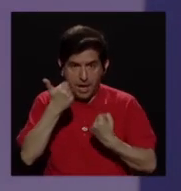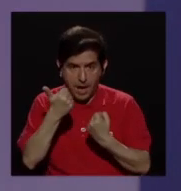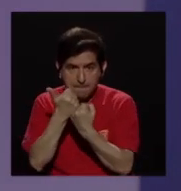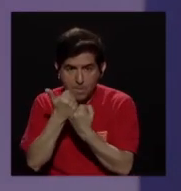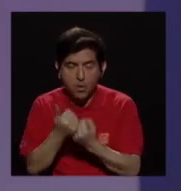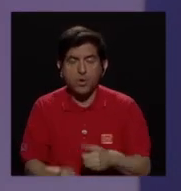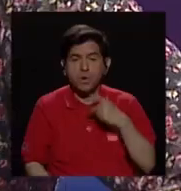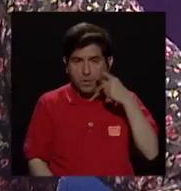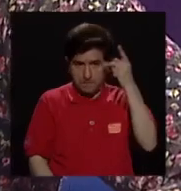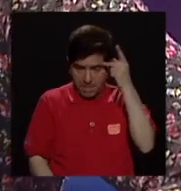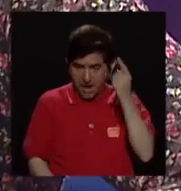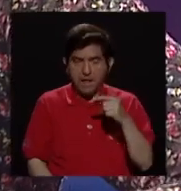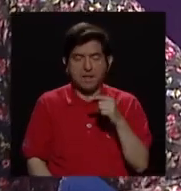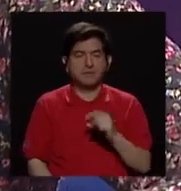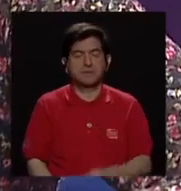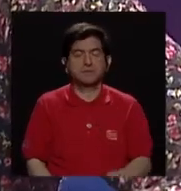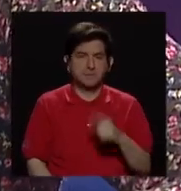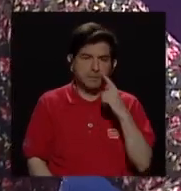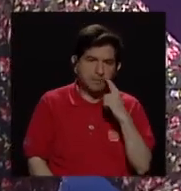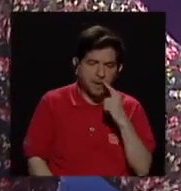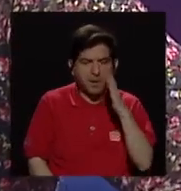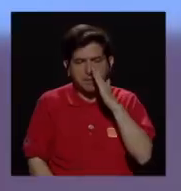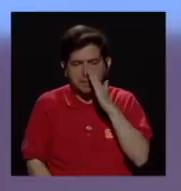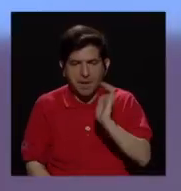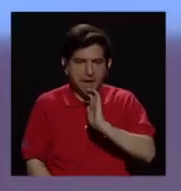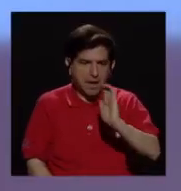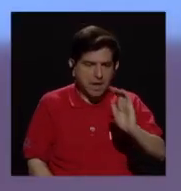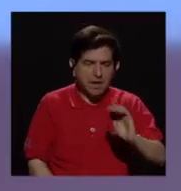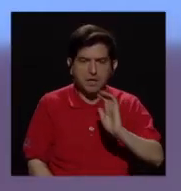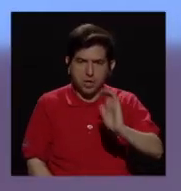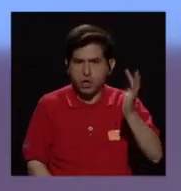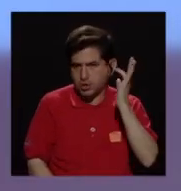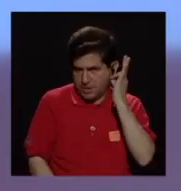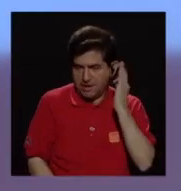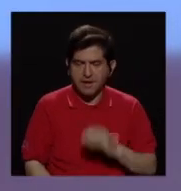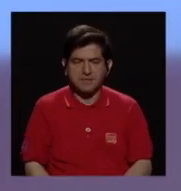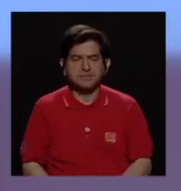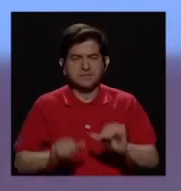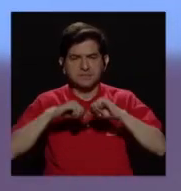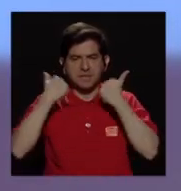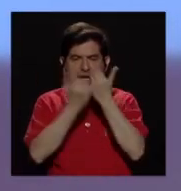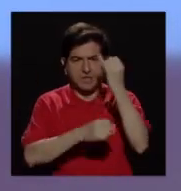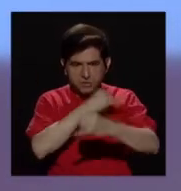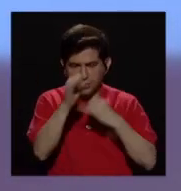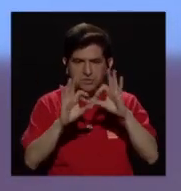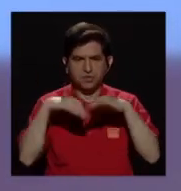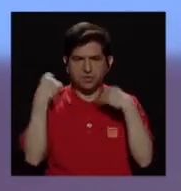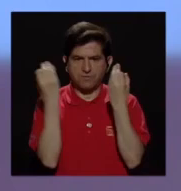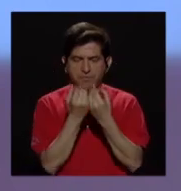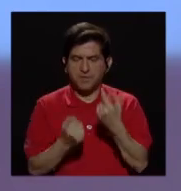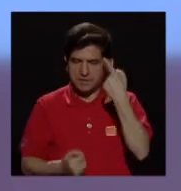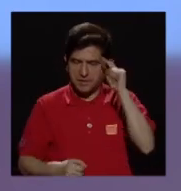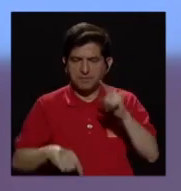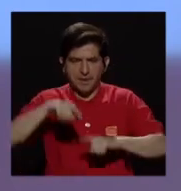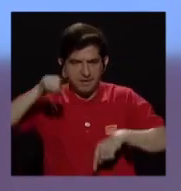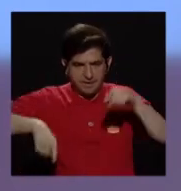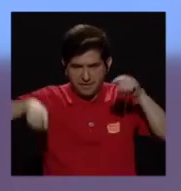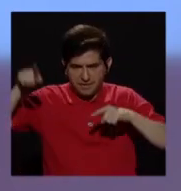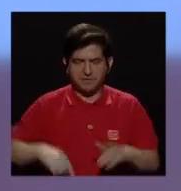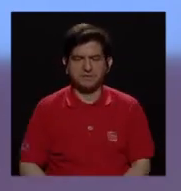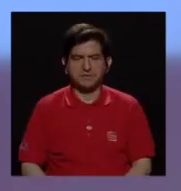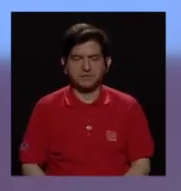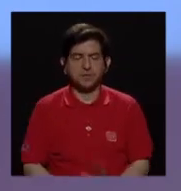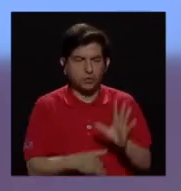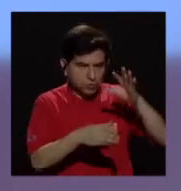a padres y madres, a niños, a niñas. Sí, al menos la Asociación Internacional de Familias por la Diversidad